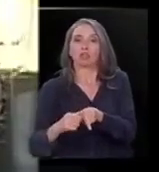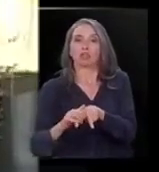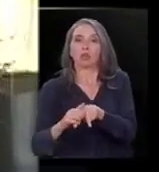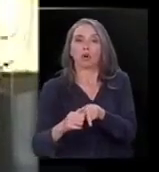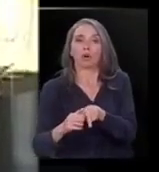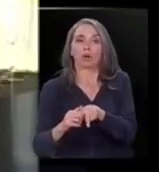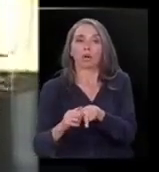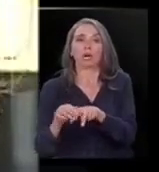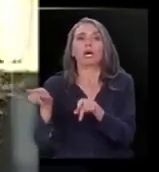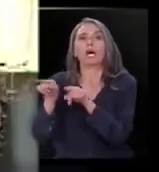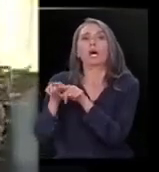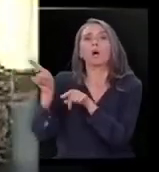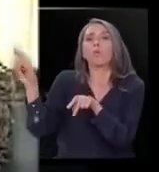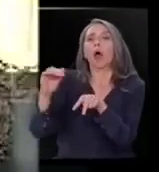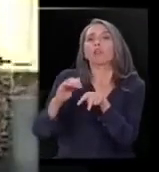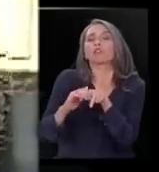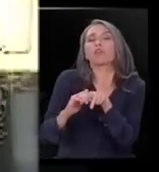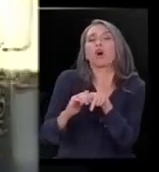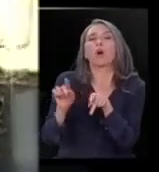como un papá.